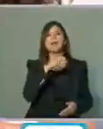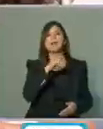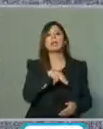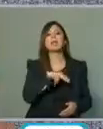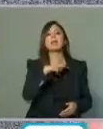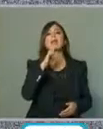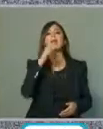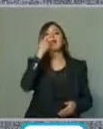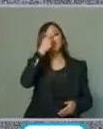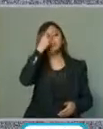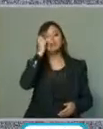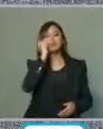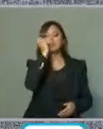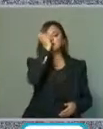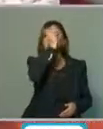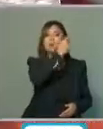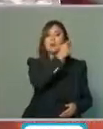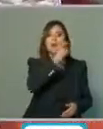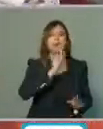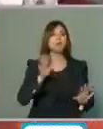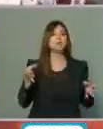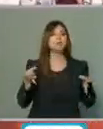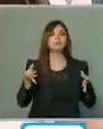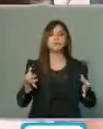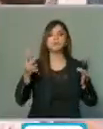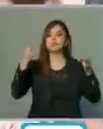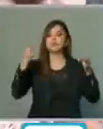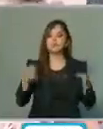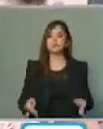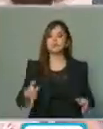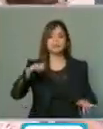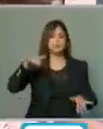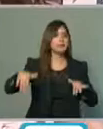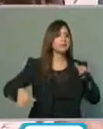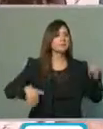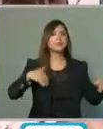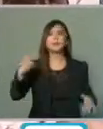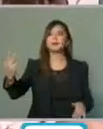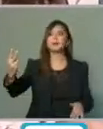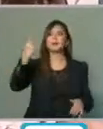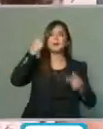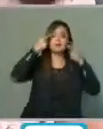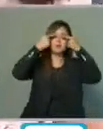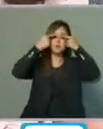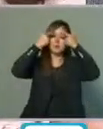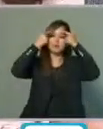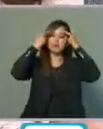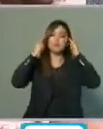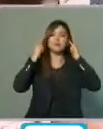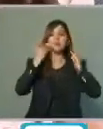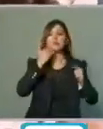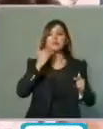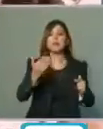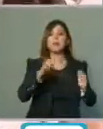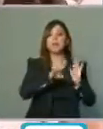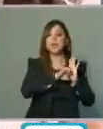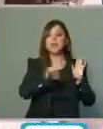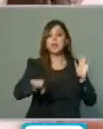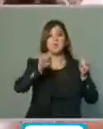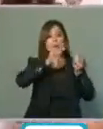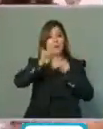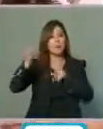y tenemos Y cejas yo, perfectas. En Sirenita, sales del mar, de Y la con tu ceja, alberca, mira. del lago, del